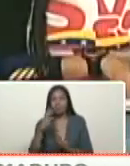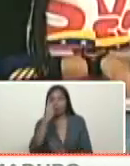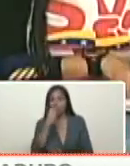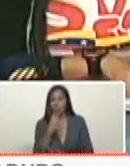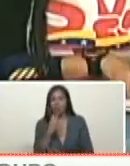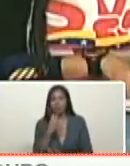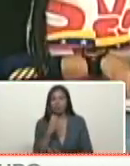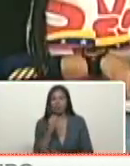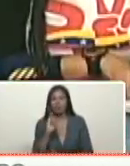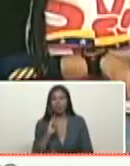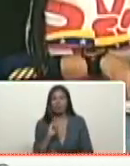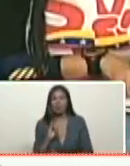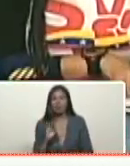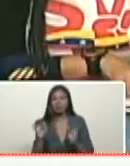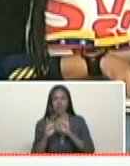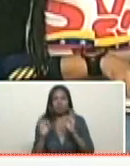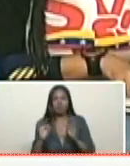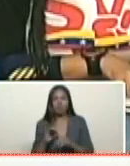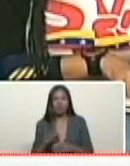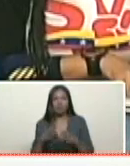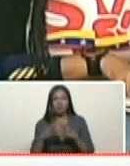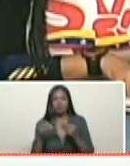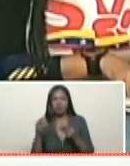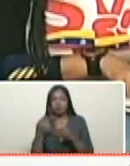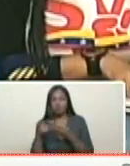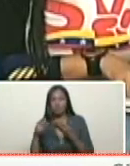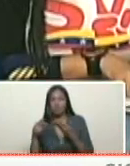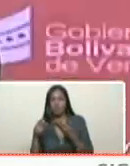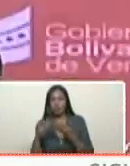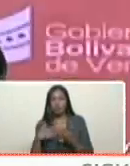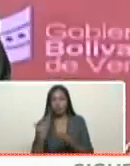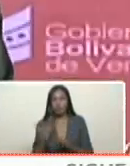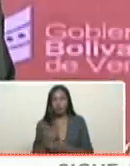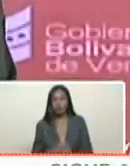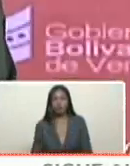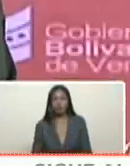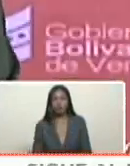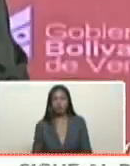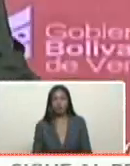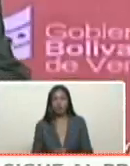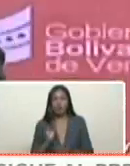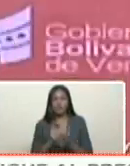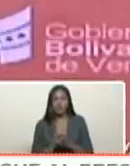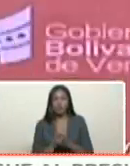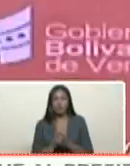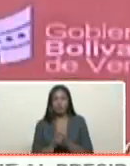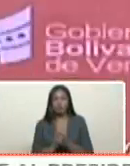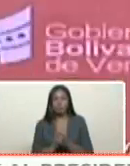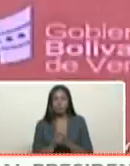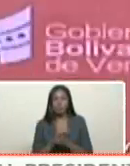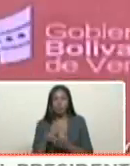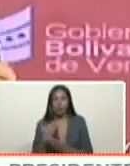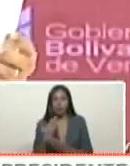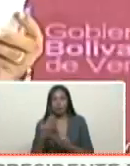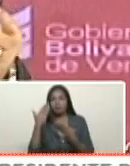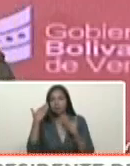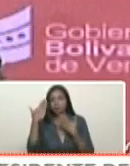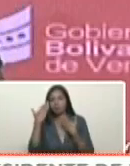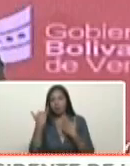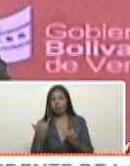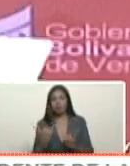Las misiones, las grandes misiones, todas deben funcionar. Compañeros del secretariado, quiero saludar